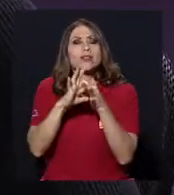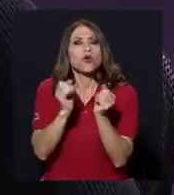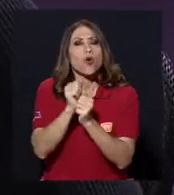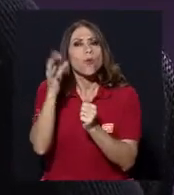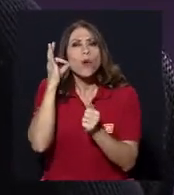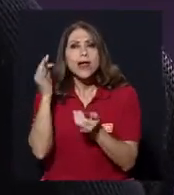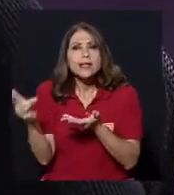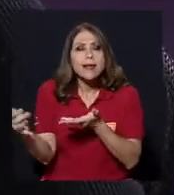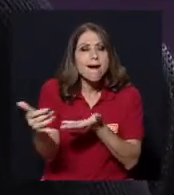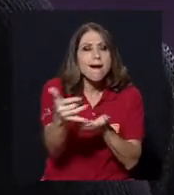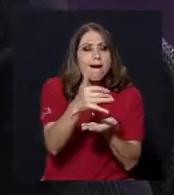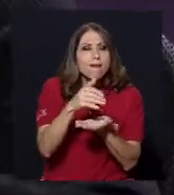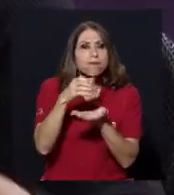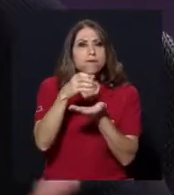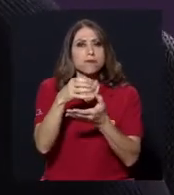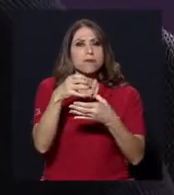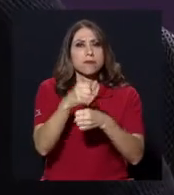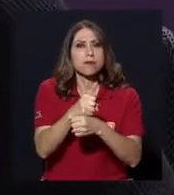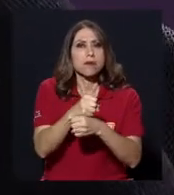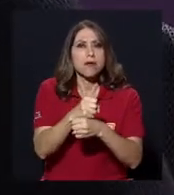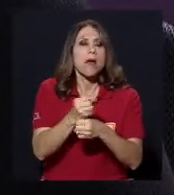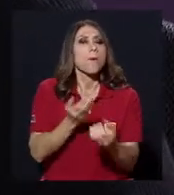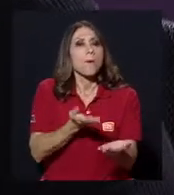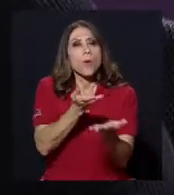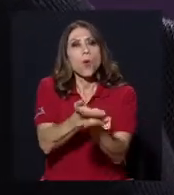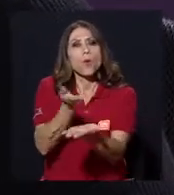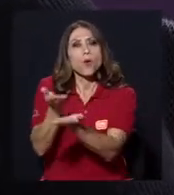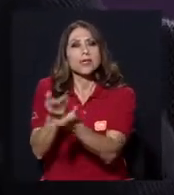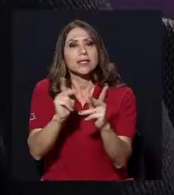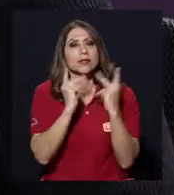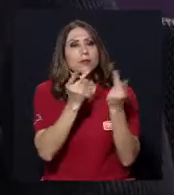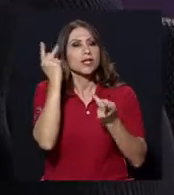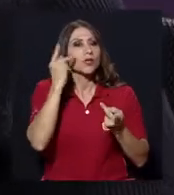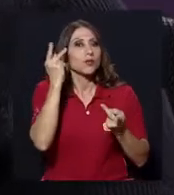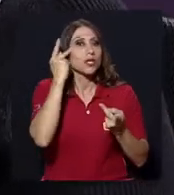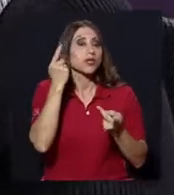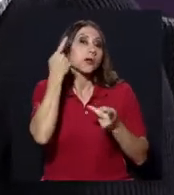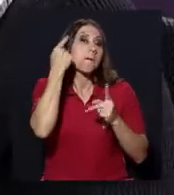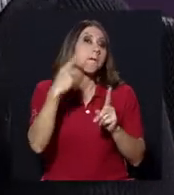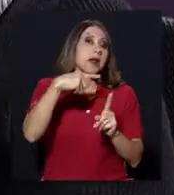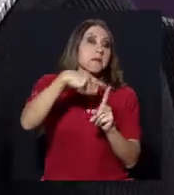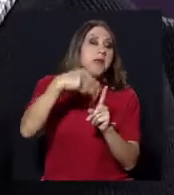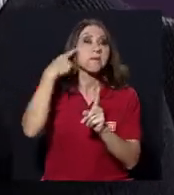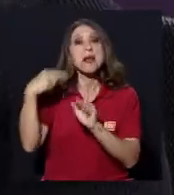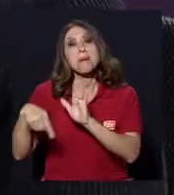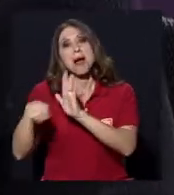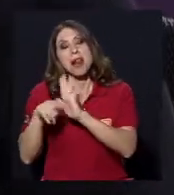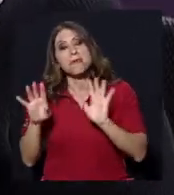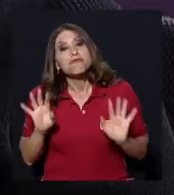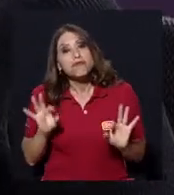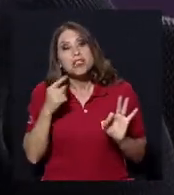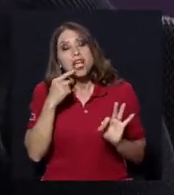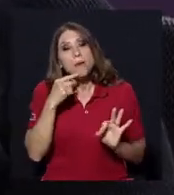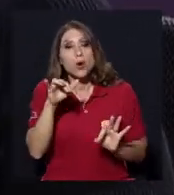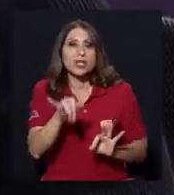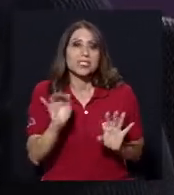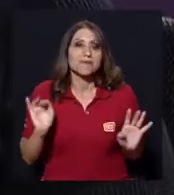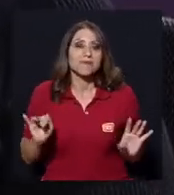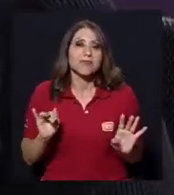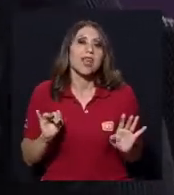de los partidos políticos para bien y para mal, digámoslo así, ¿verdad? Es decir, desde las propuestas que eran retrógradas,